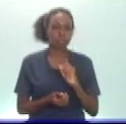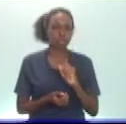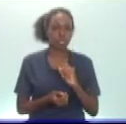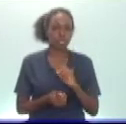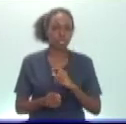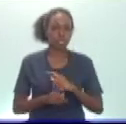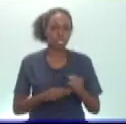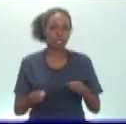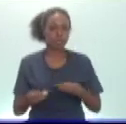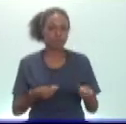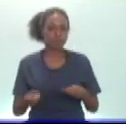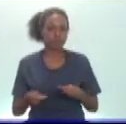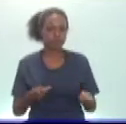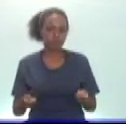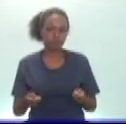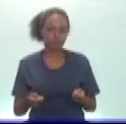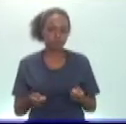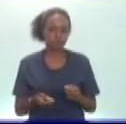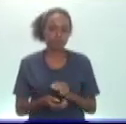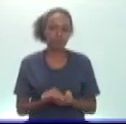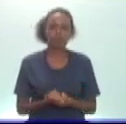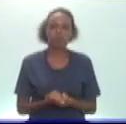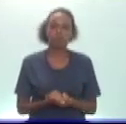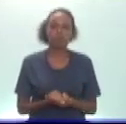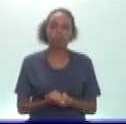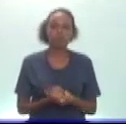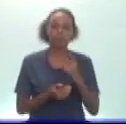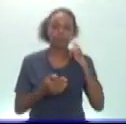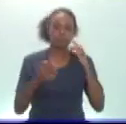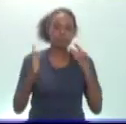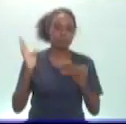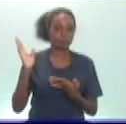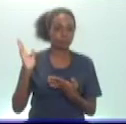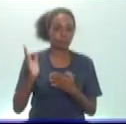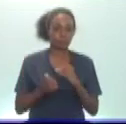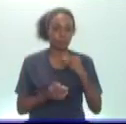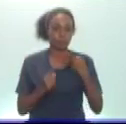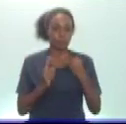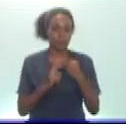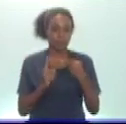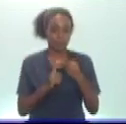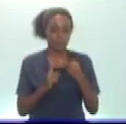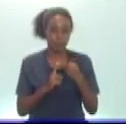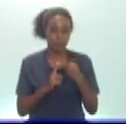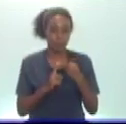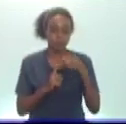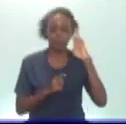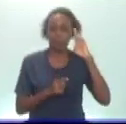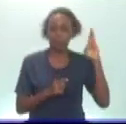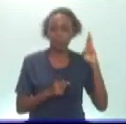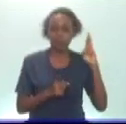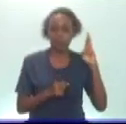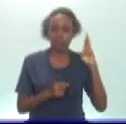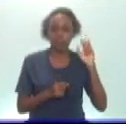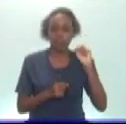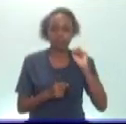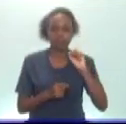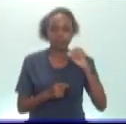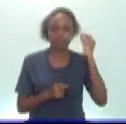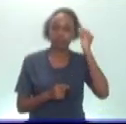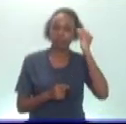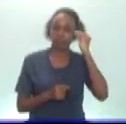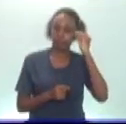distributiva. Tenemos el ejercicio de 62 por 34. Vamos a recordar que ustedes aprendieron